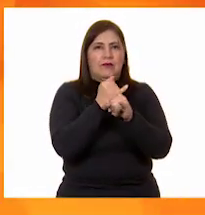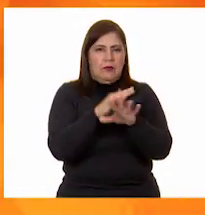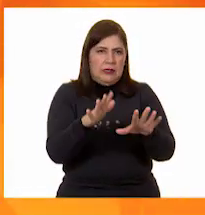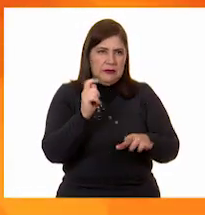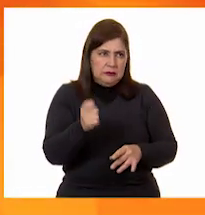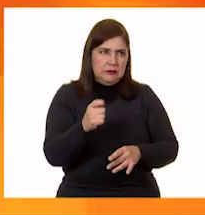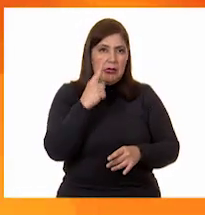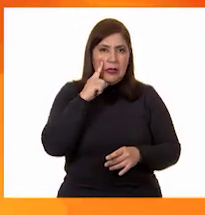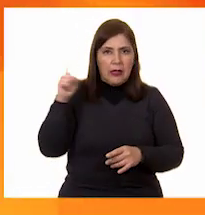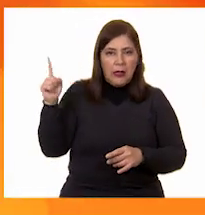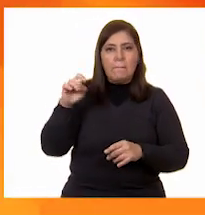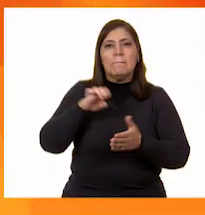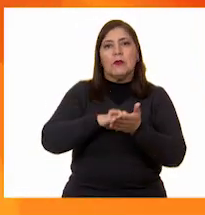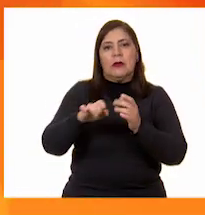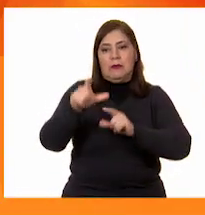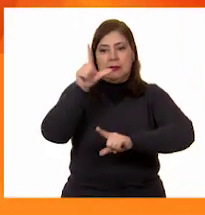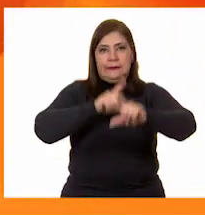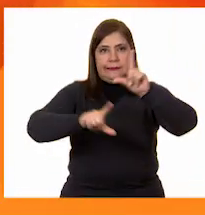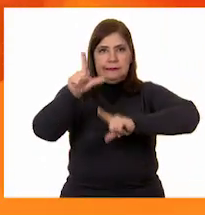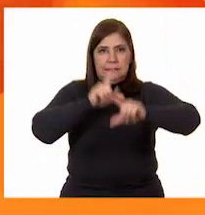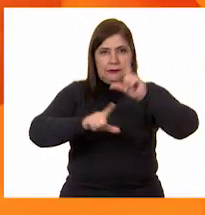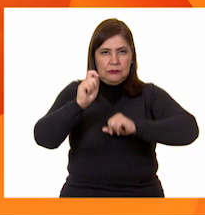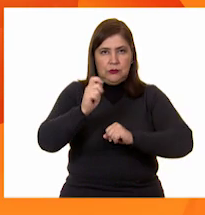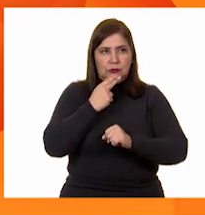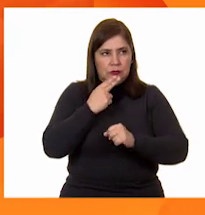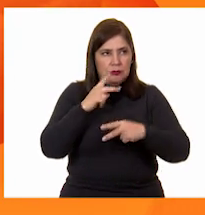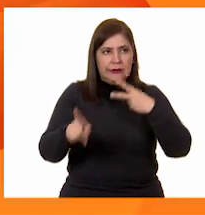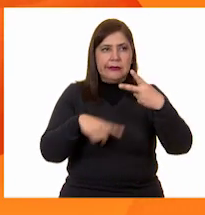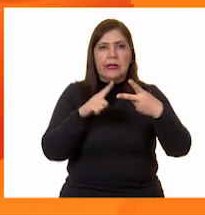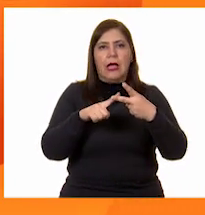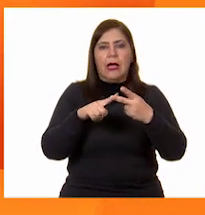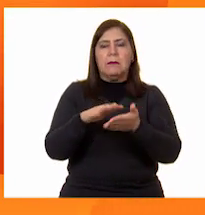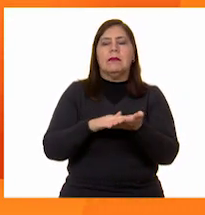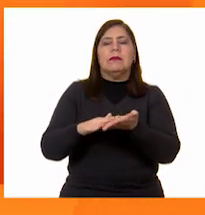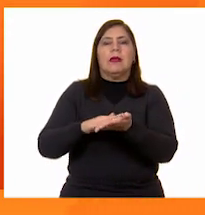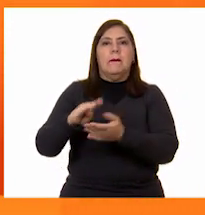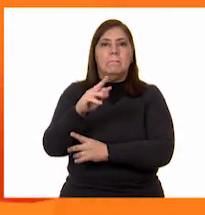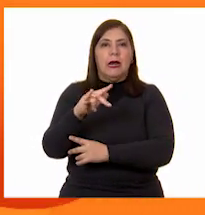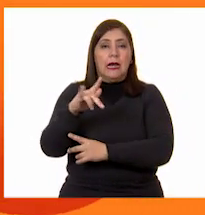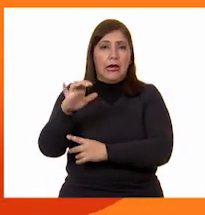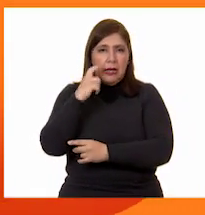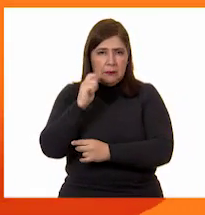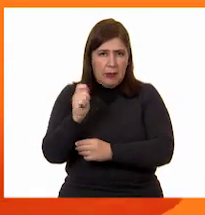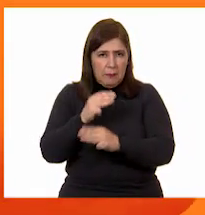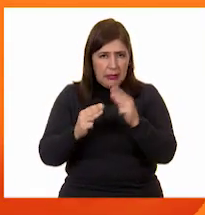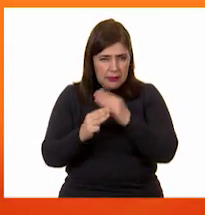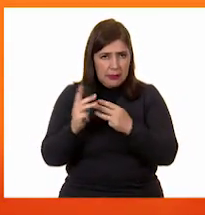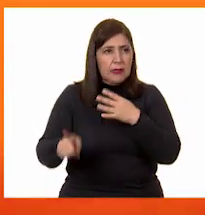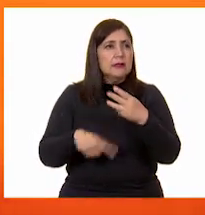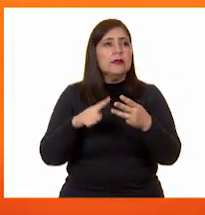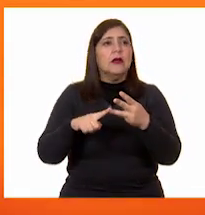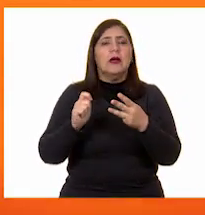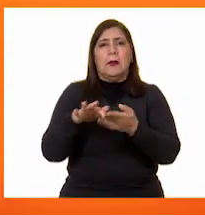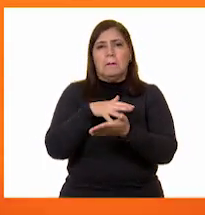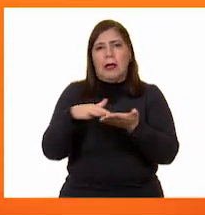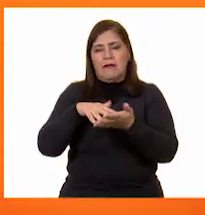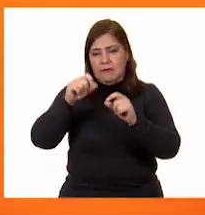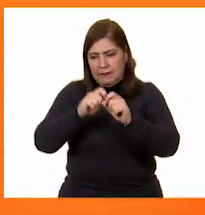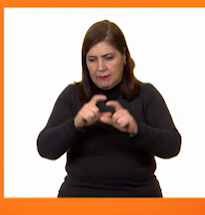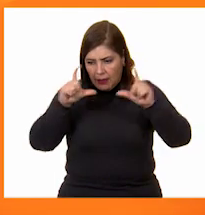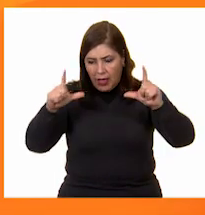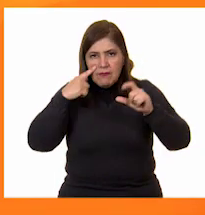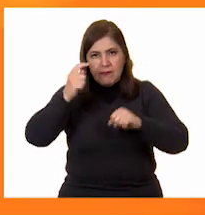como el uso de la lengua de señas, material en sistema braille, textos de lectura fácil, uso de